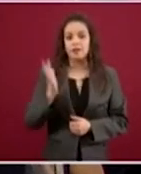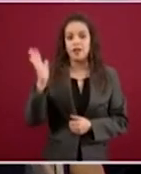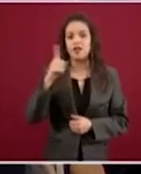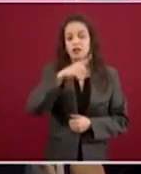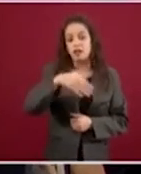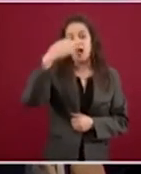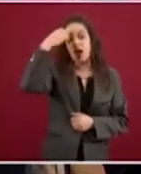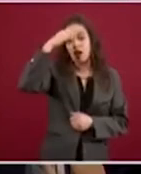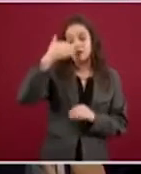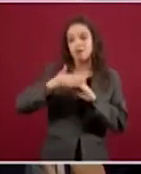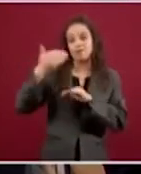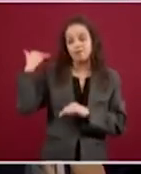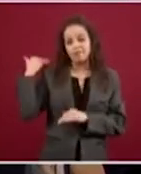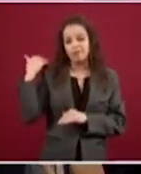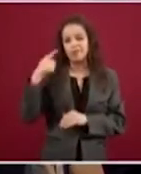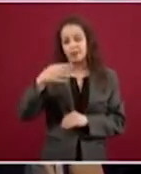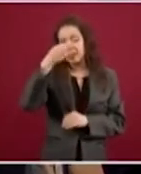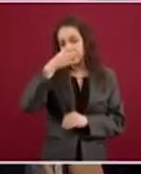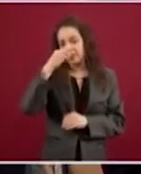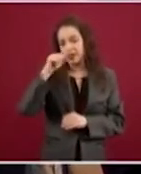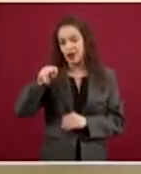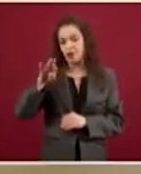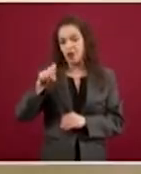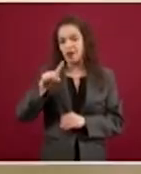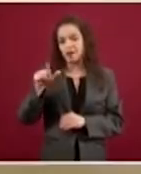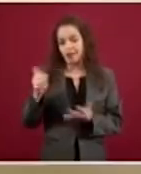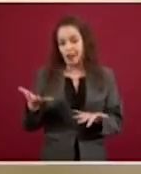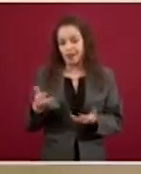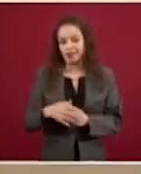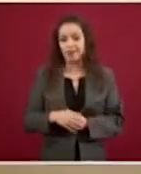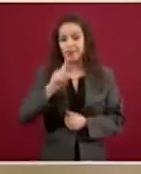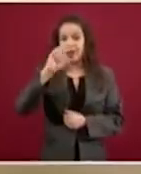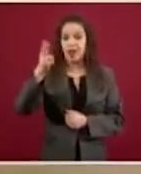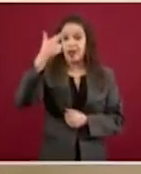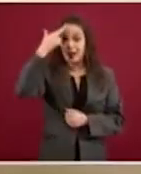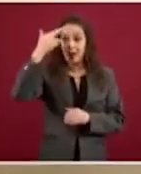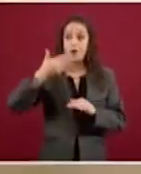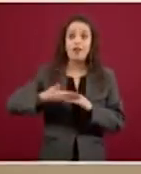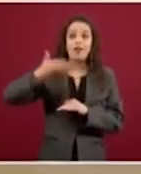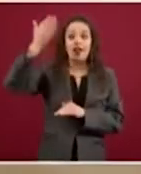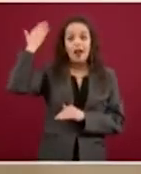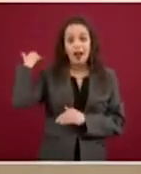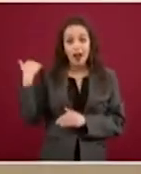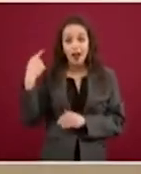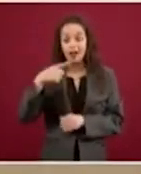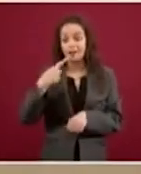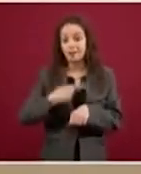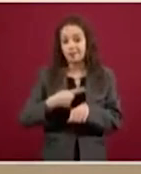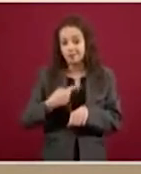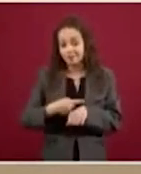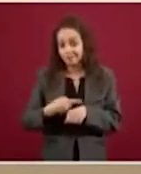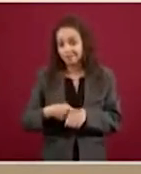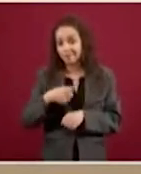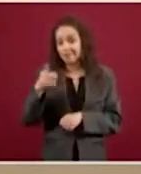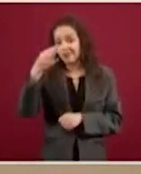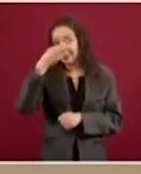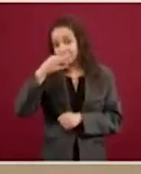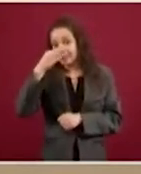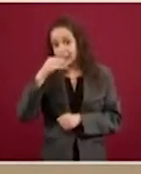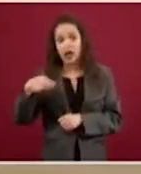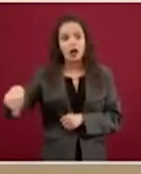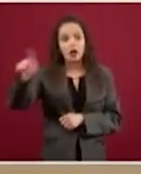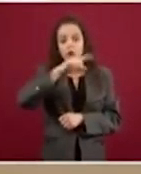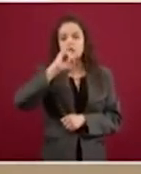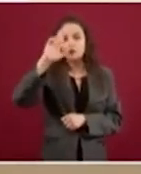n1 entonces lo entiendes y empresa les recordamos eso se acuerdan cuando dice el griego la h1n1 y todo bueno se acuerda en la